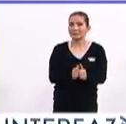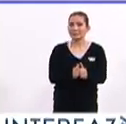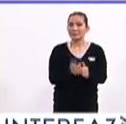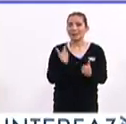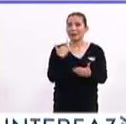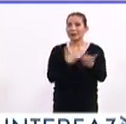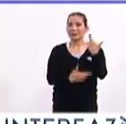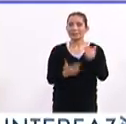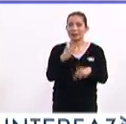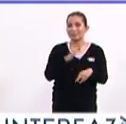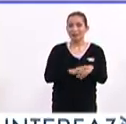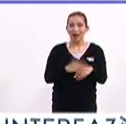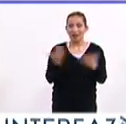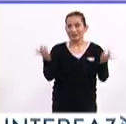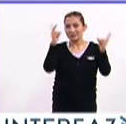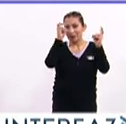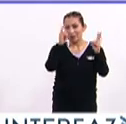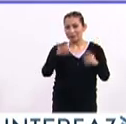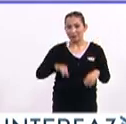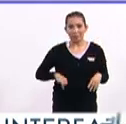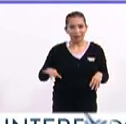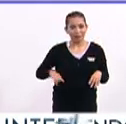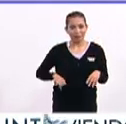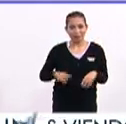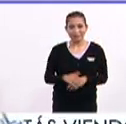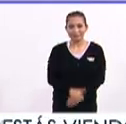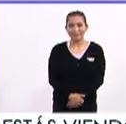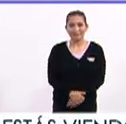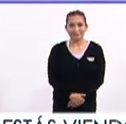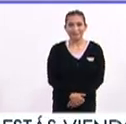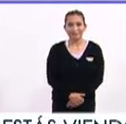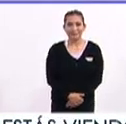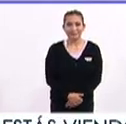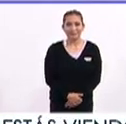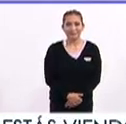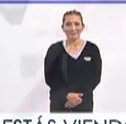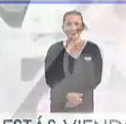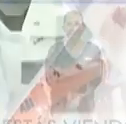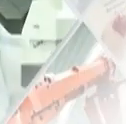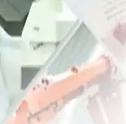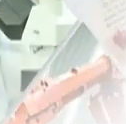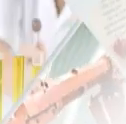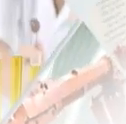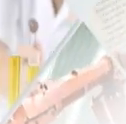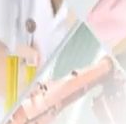porque al regresar tenemos muchos más temas muy interesantes, no se lo pierdan.